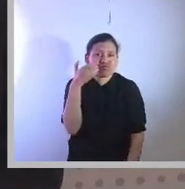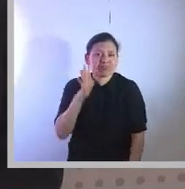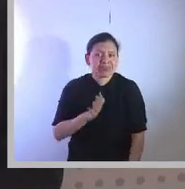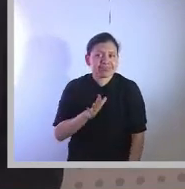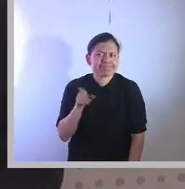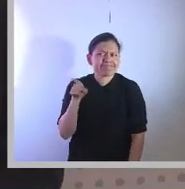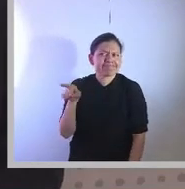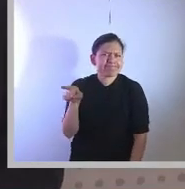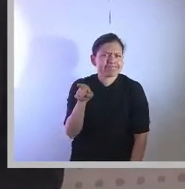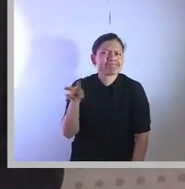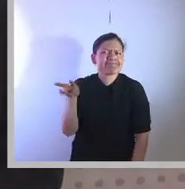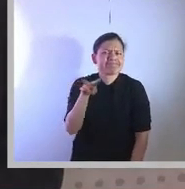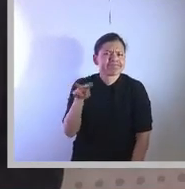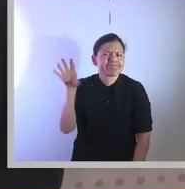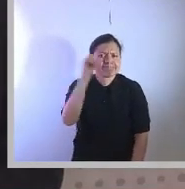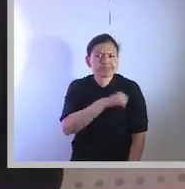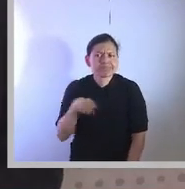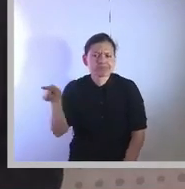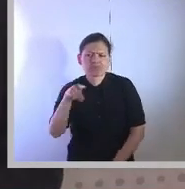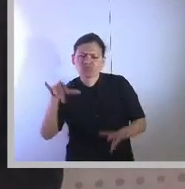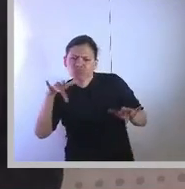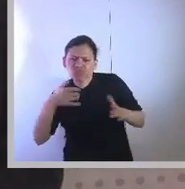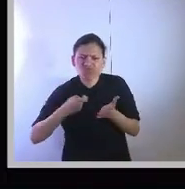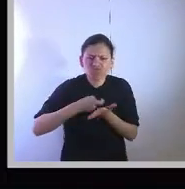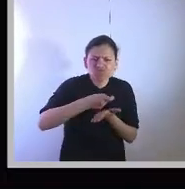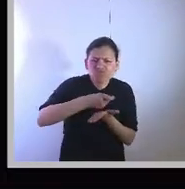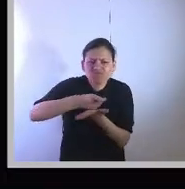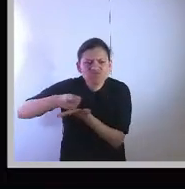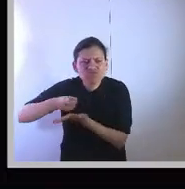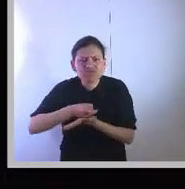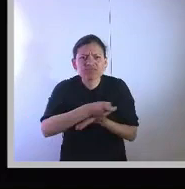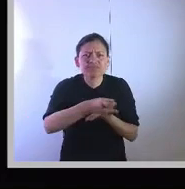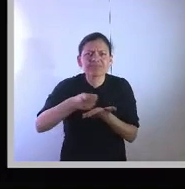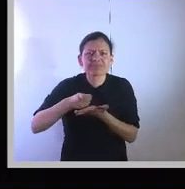hemos podido observar cómo están tratando.